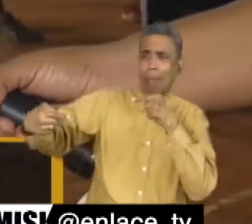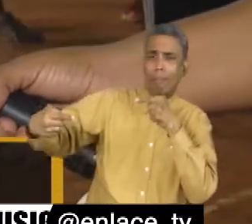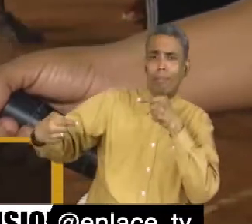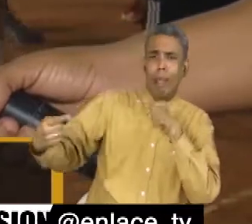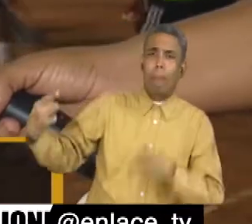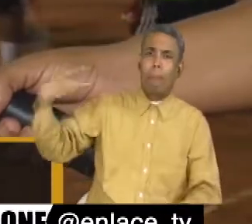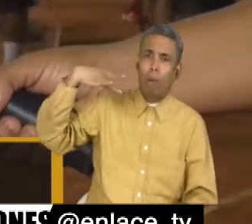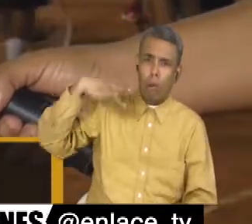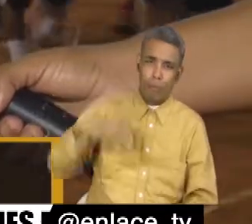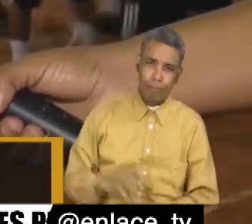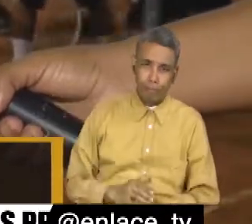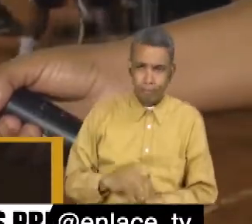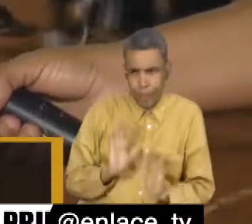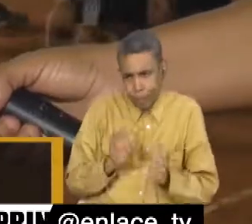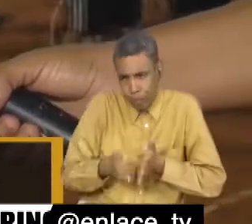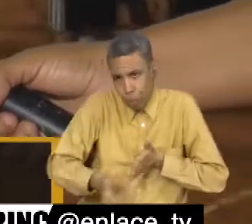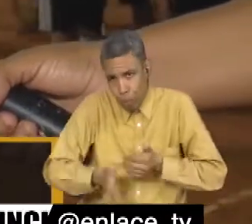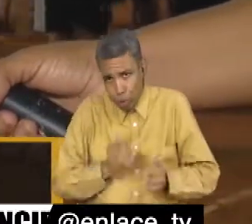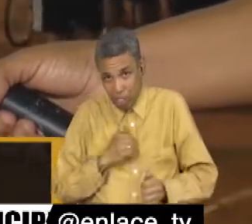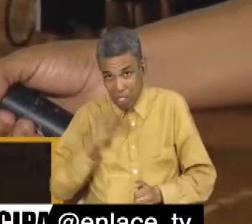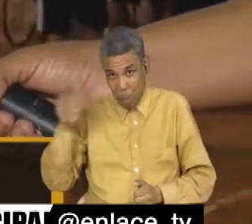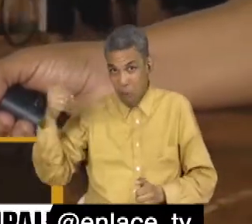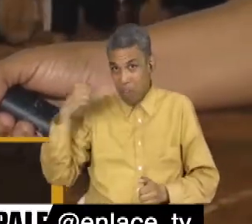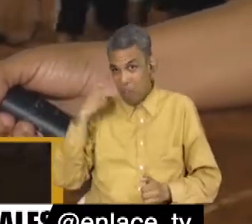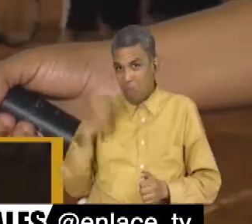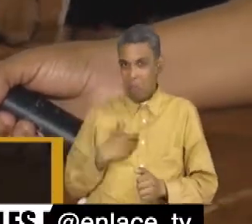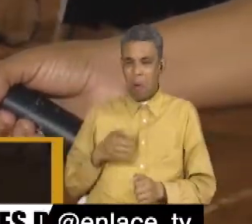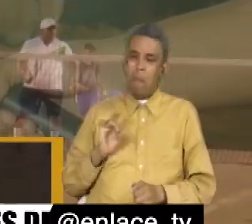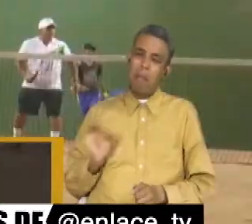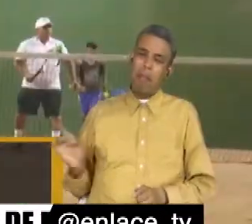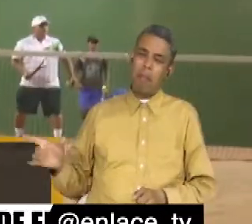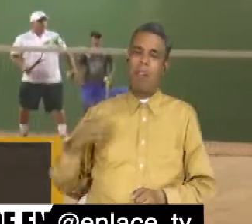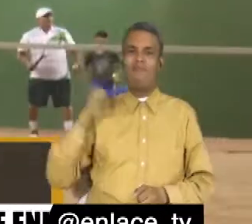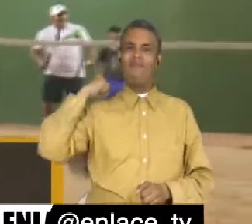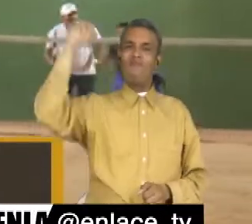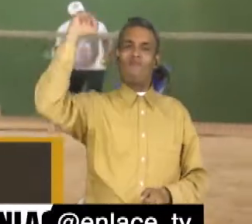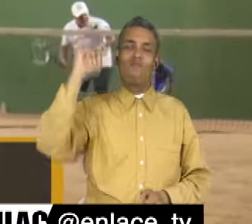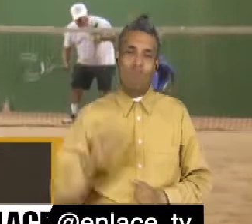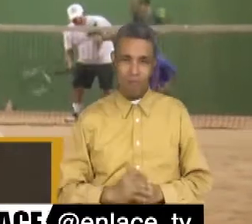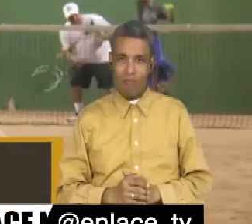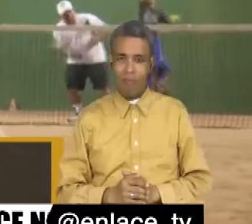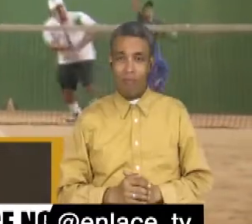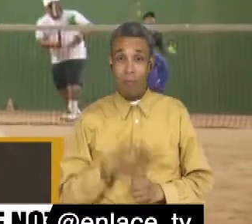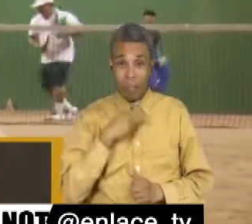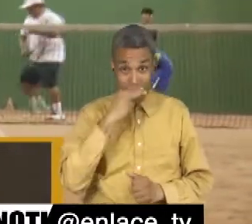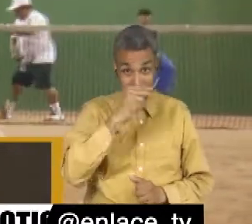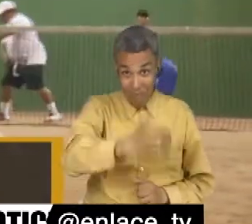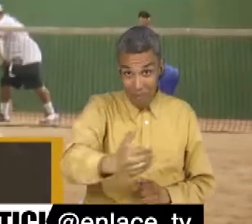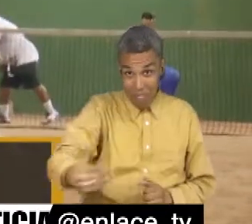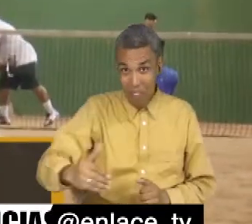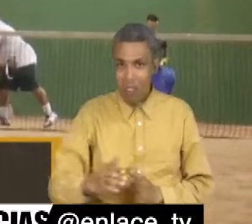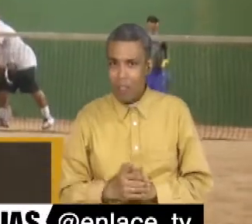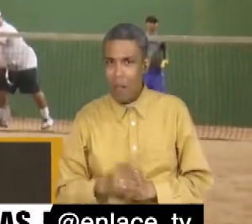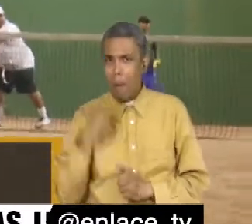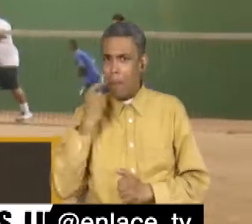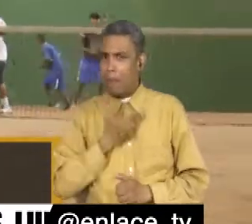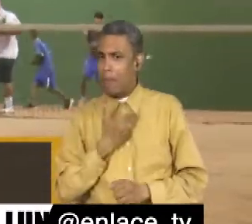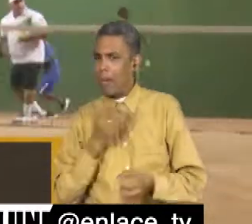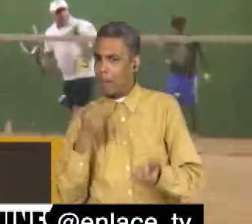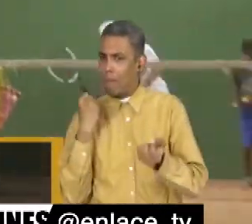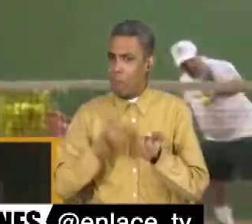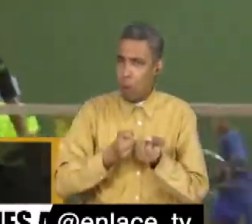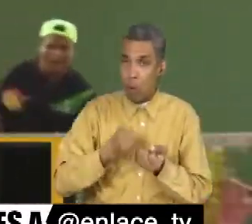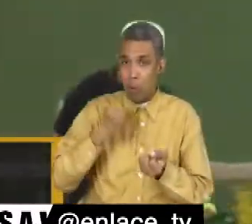después me pusieron de primero para ganar. Para los niños que participaron de este torneo, el apoyo de sus padres y profesores